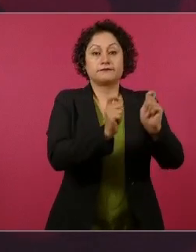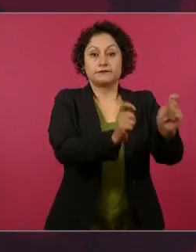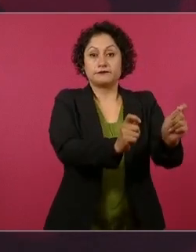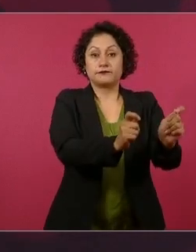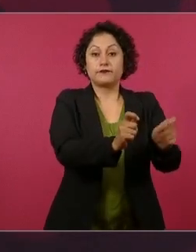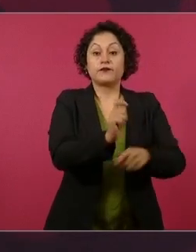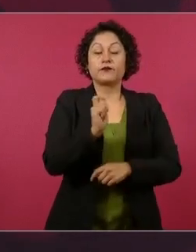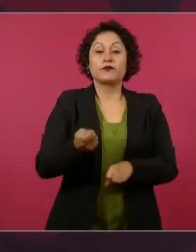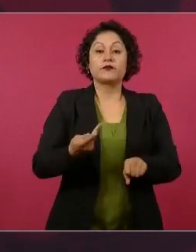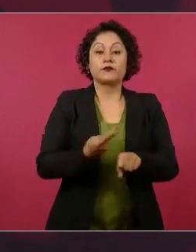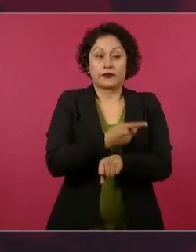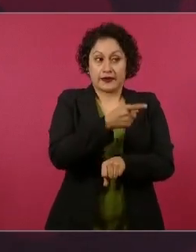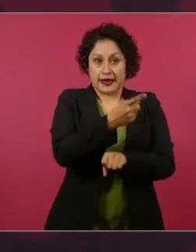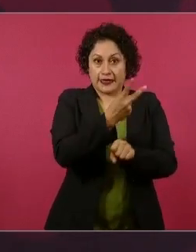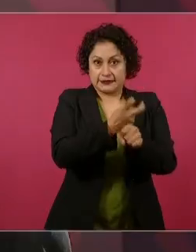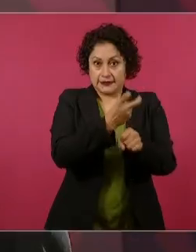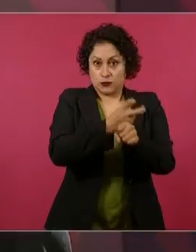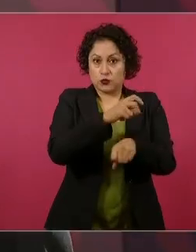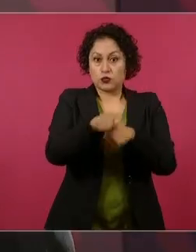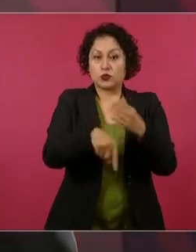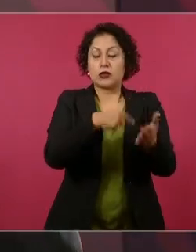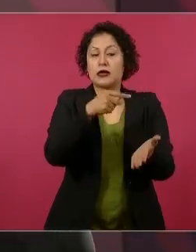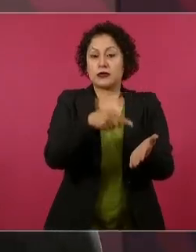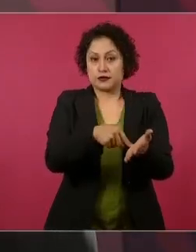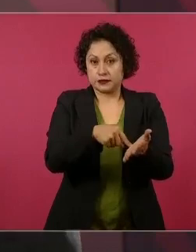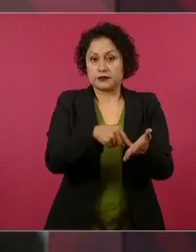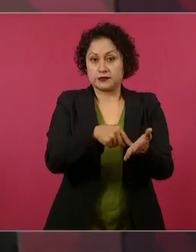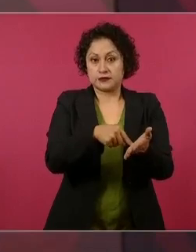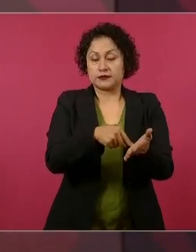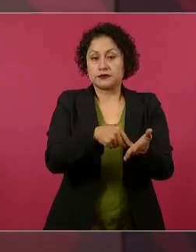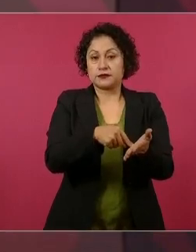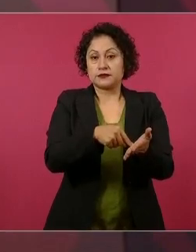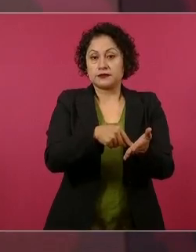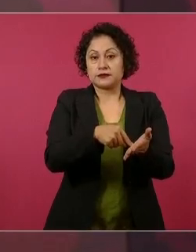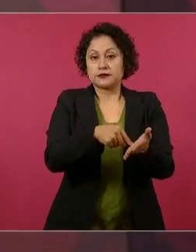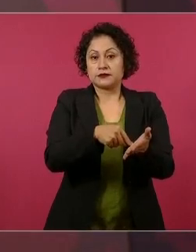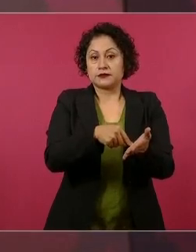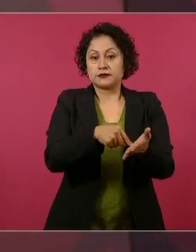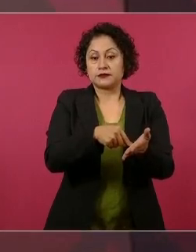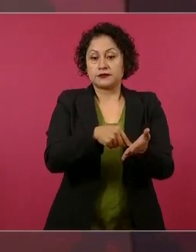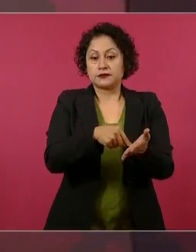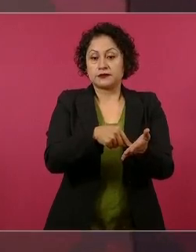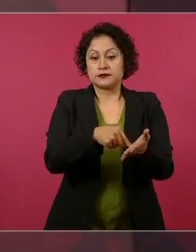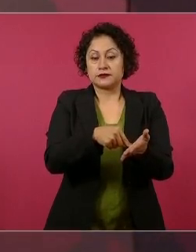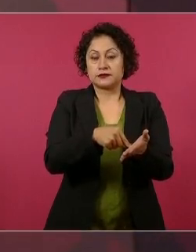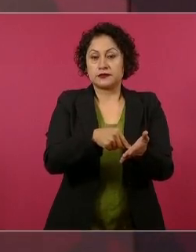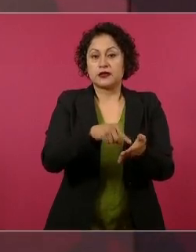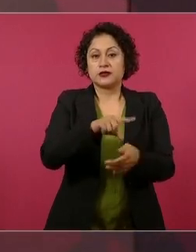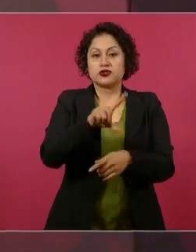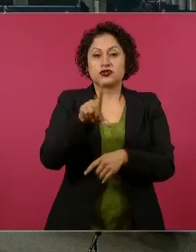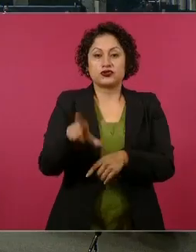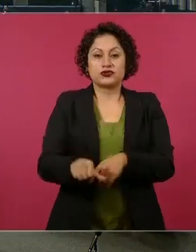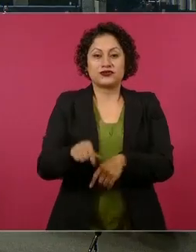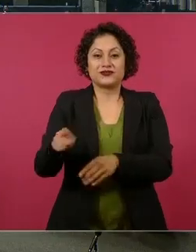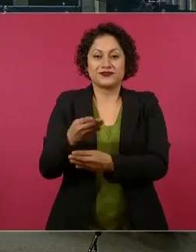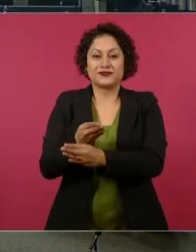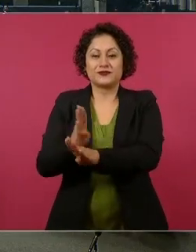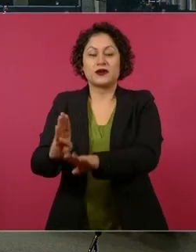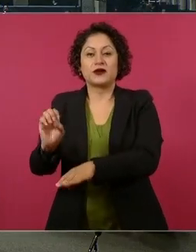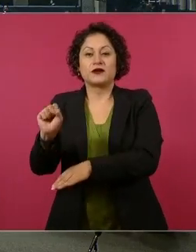el que quedó en segundo lugar, le entregaron el banco siguiente. Y así